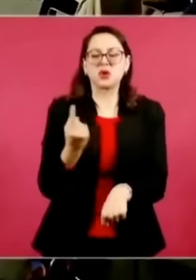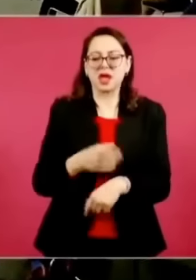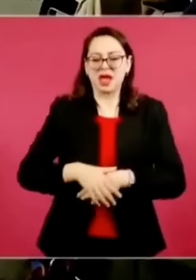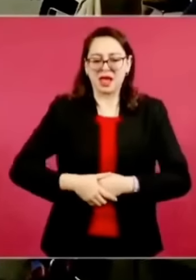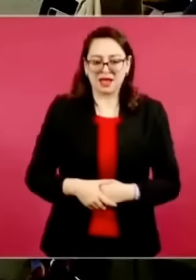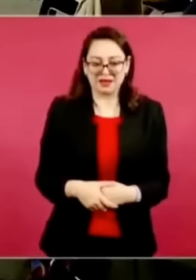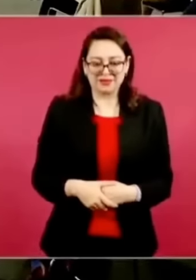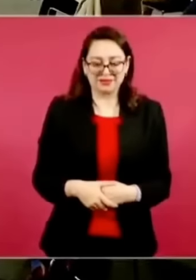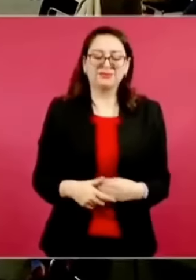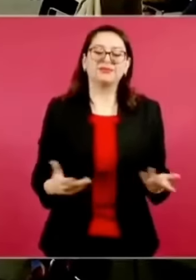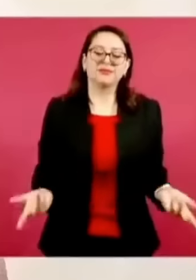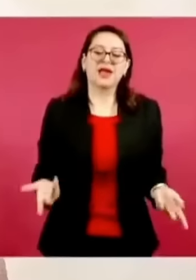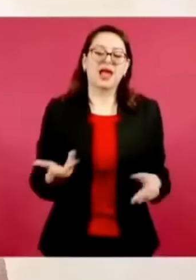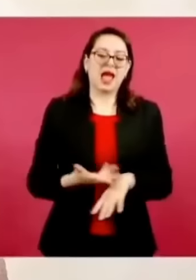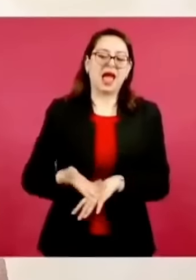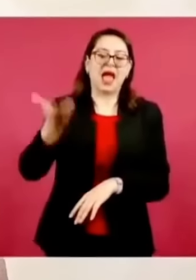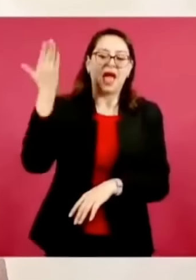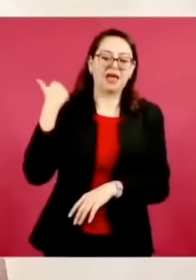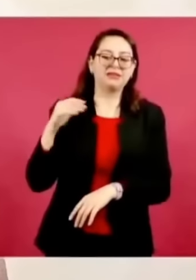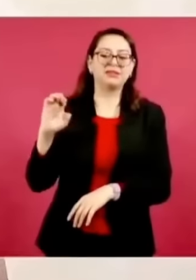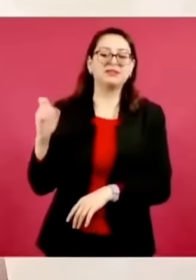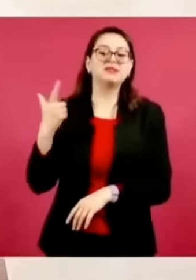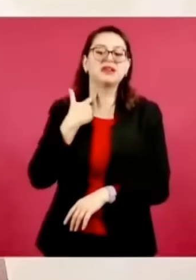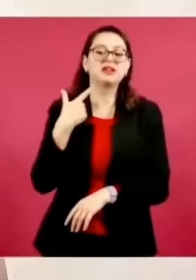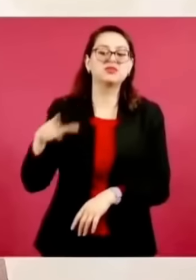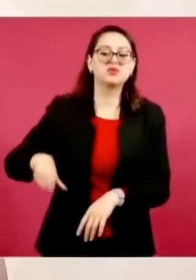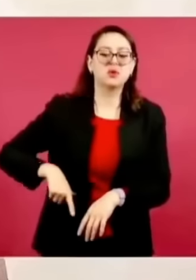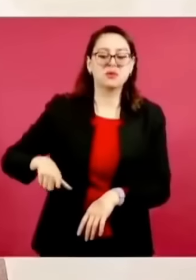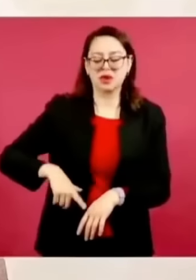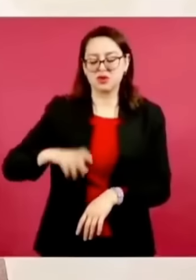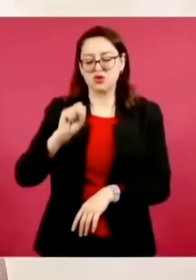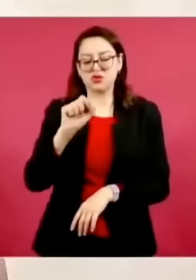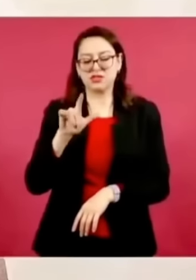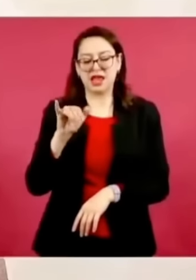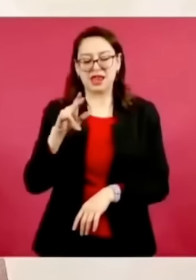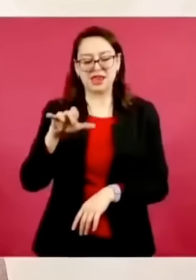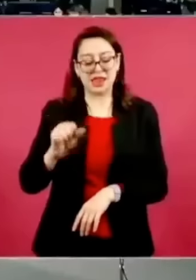el dinero que recibía de Salinas?